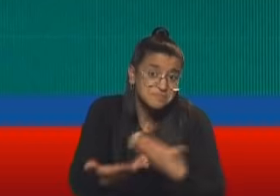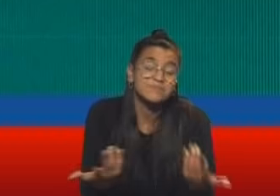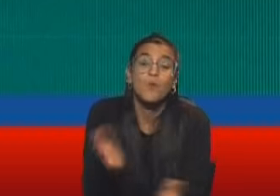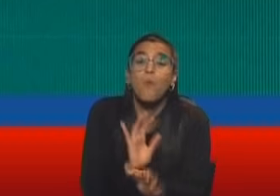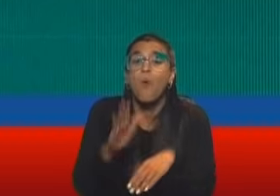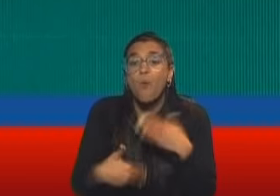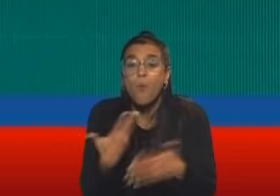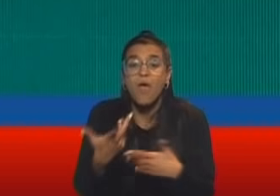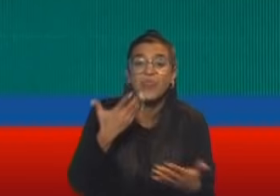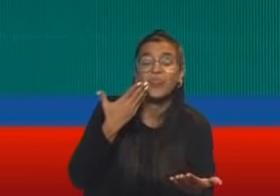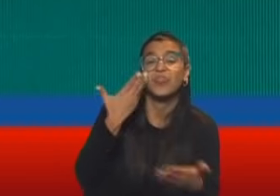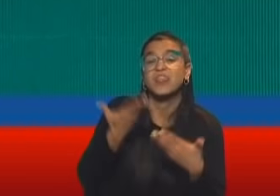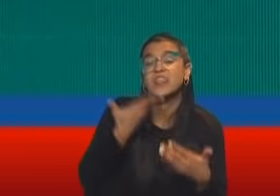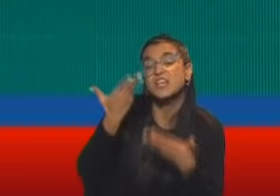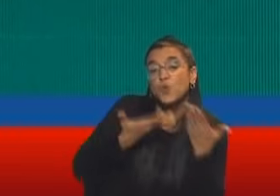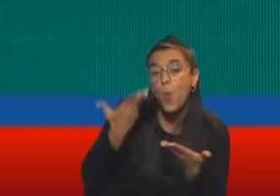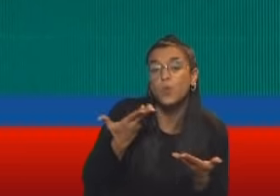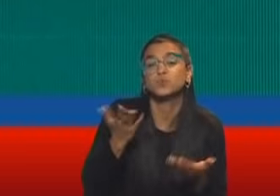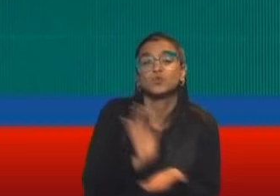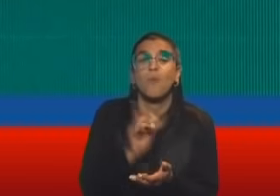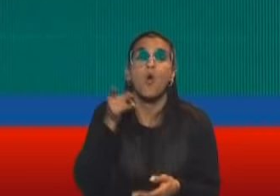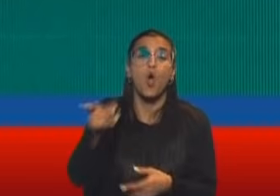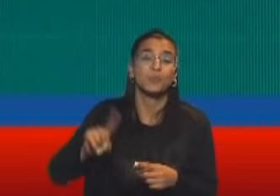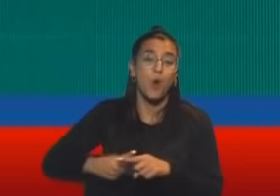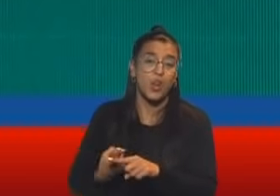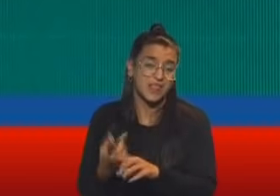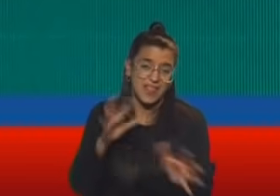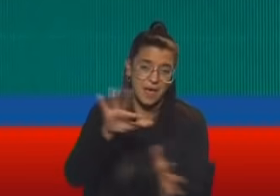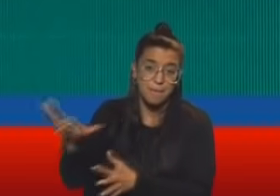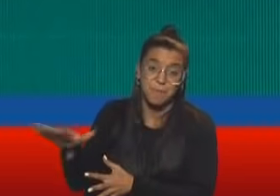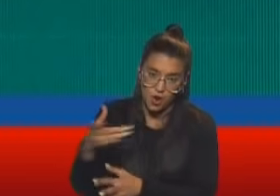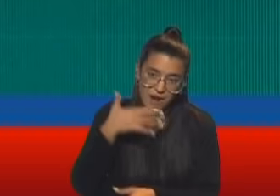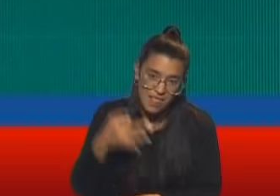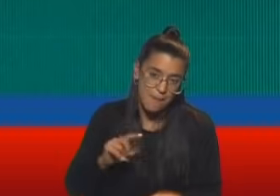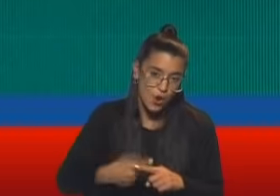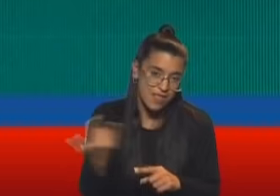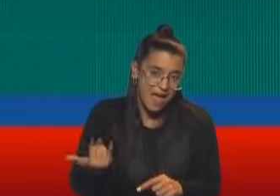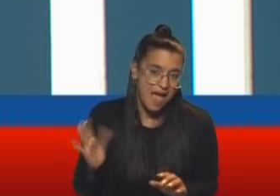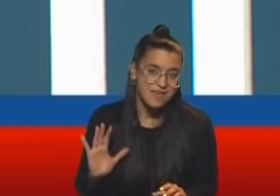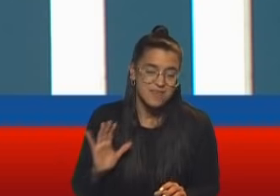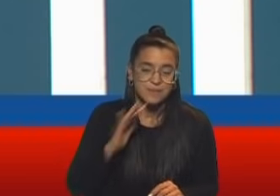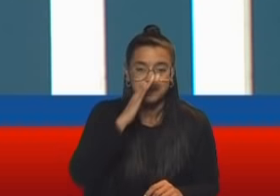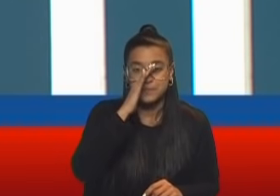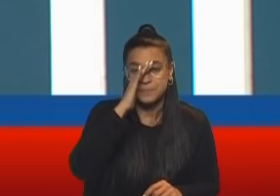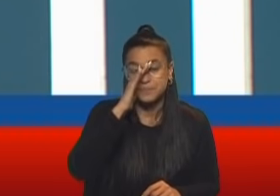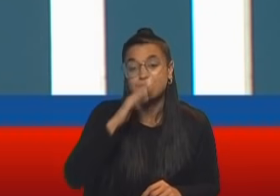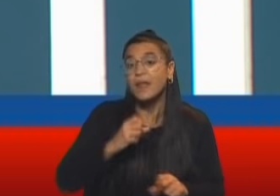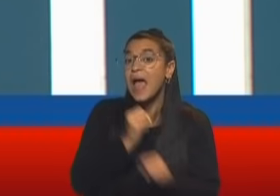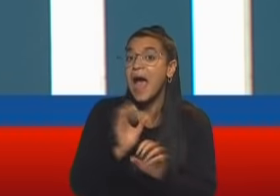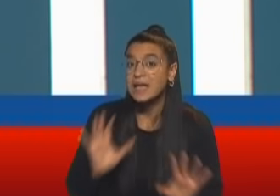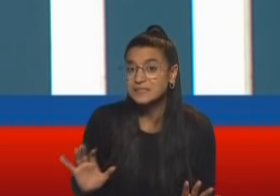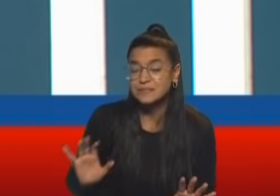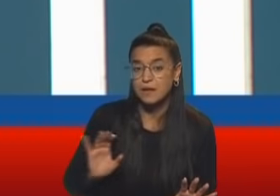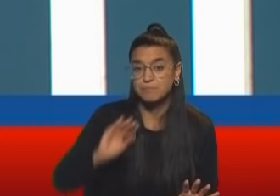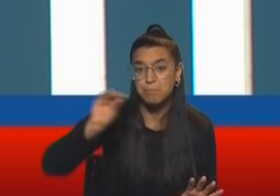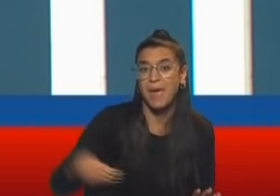ese tipo de discursos o de jugar a la antipolítica para hacer política. Funcionó hasta que